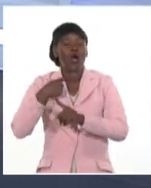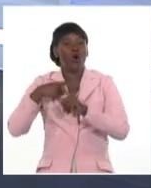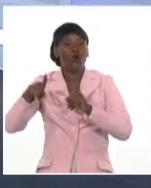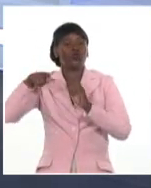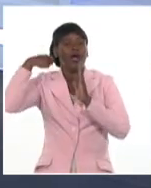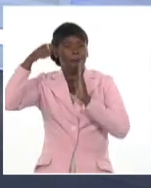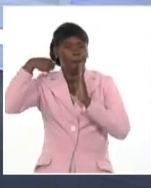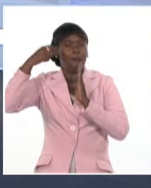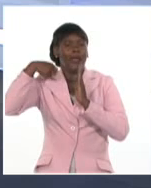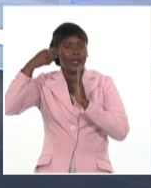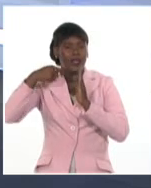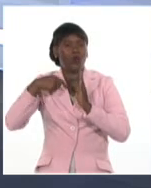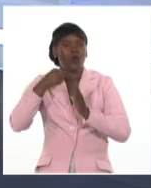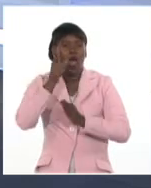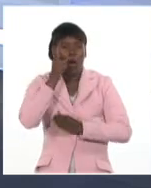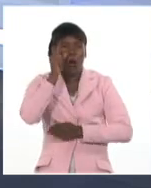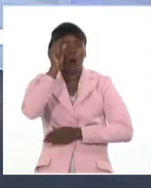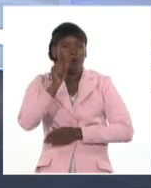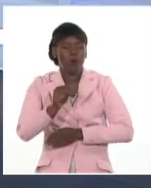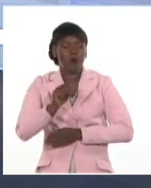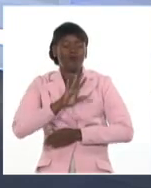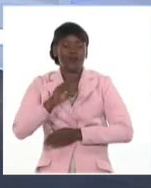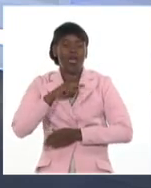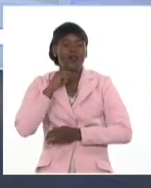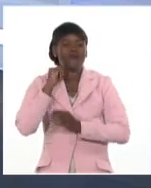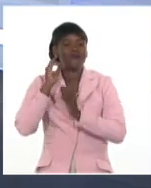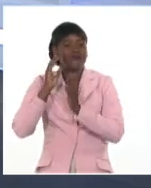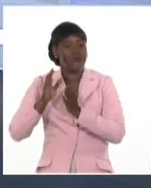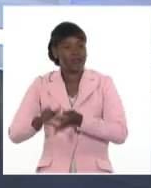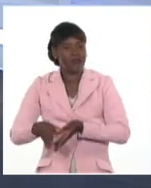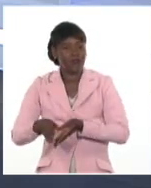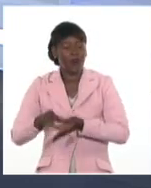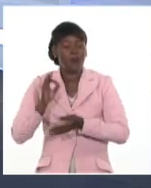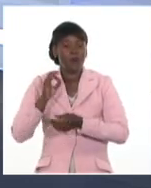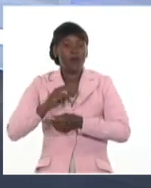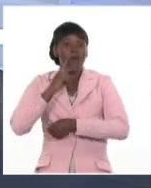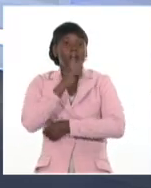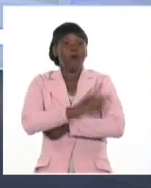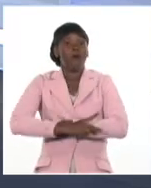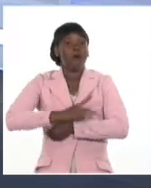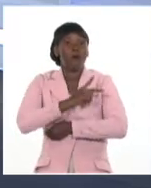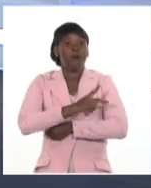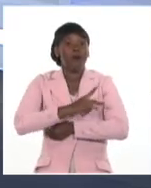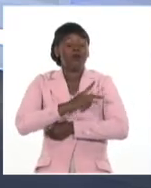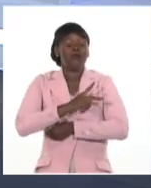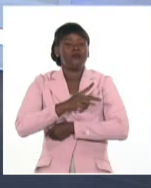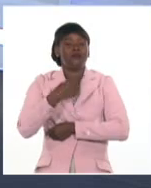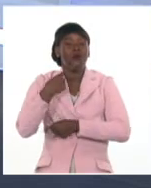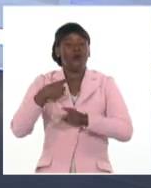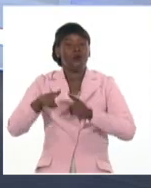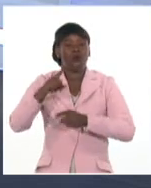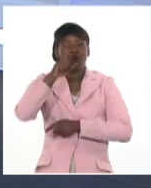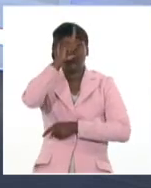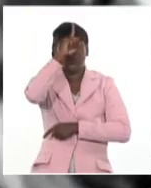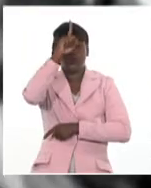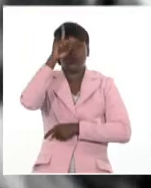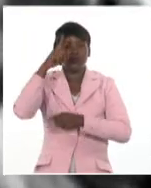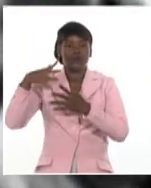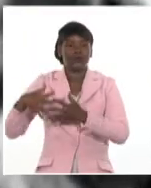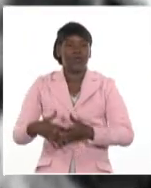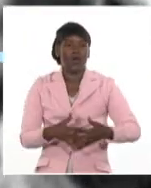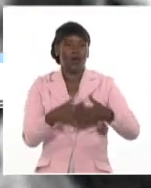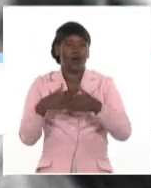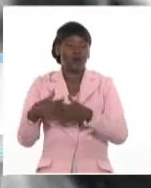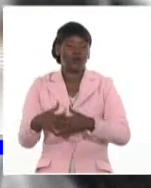Tomás Gutiérrez Alea, falleció recientemente en Nueva York a los 93 años de edad, destaca el diario Granma. Además